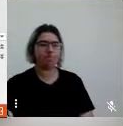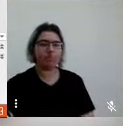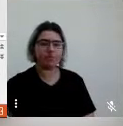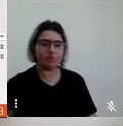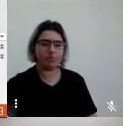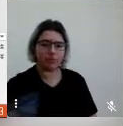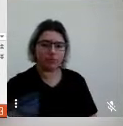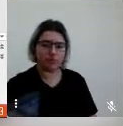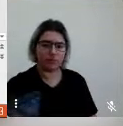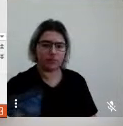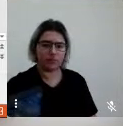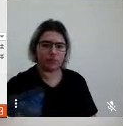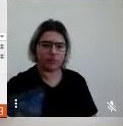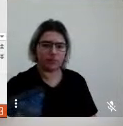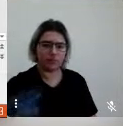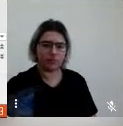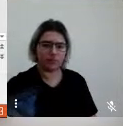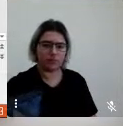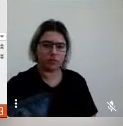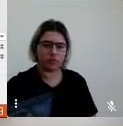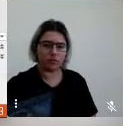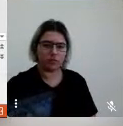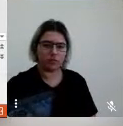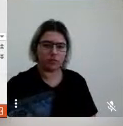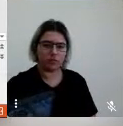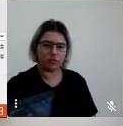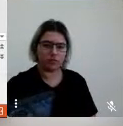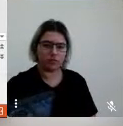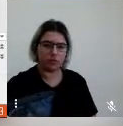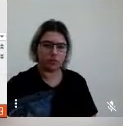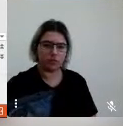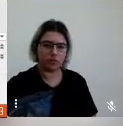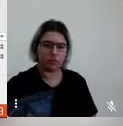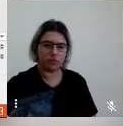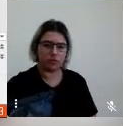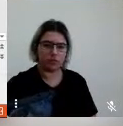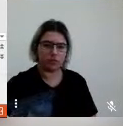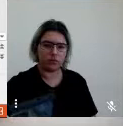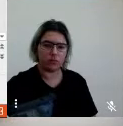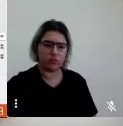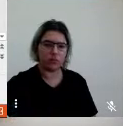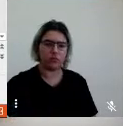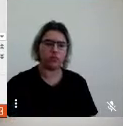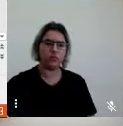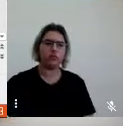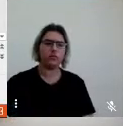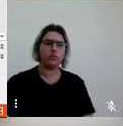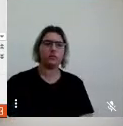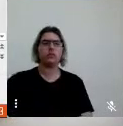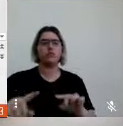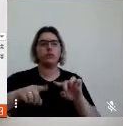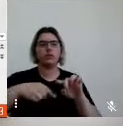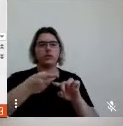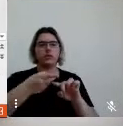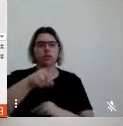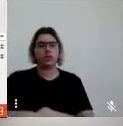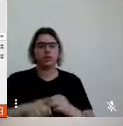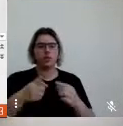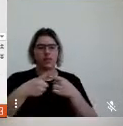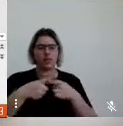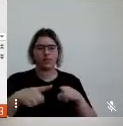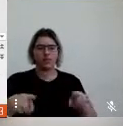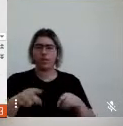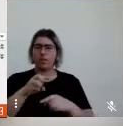de las diferencias entre probiótico y prebiótico, según la OMS, como lo define la OMS, son